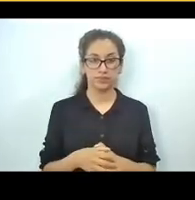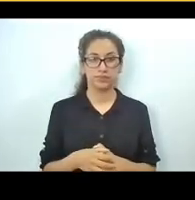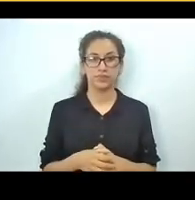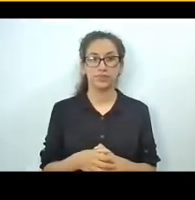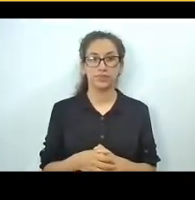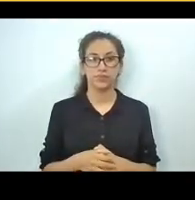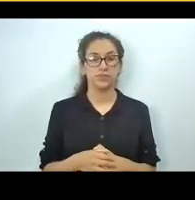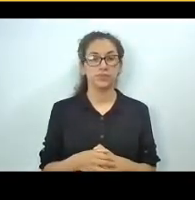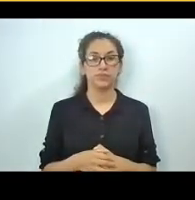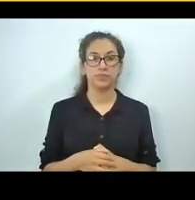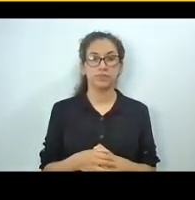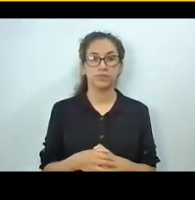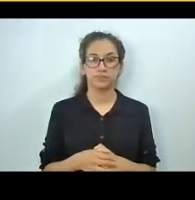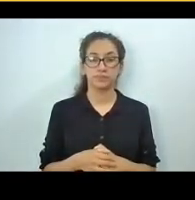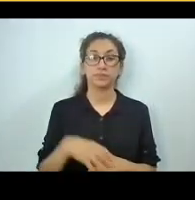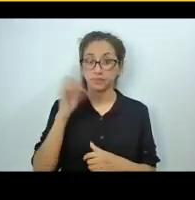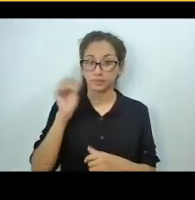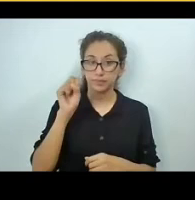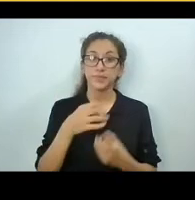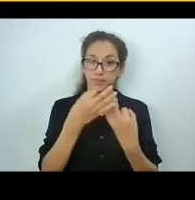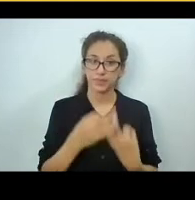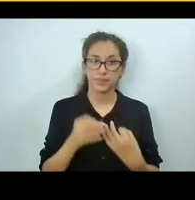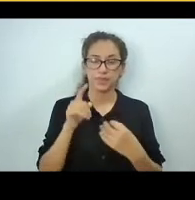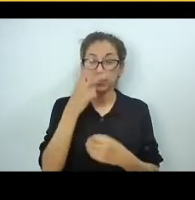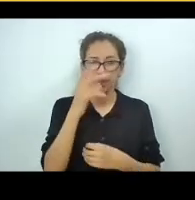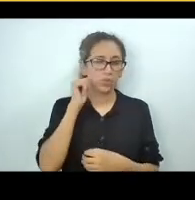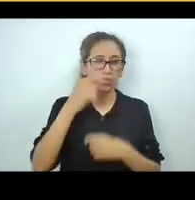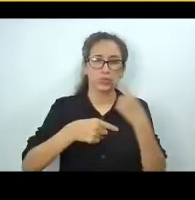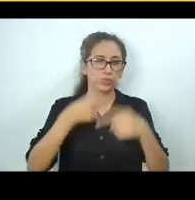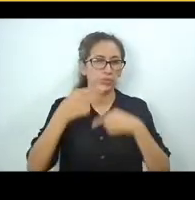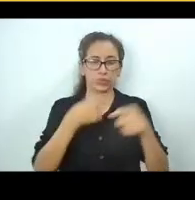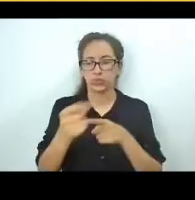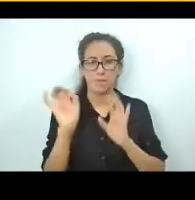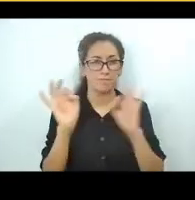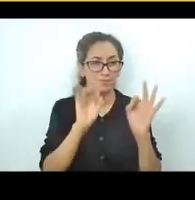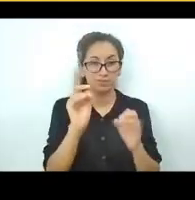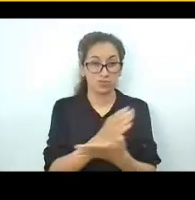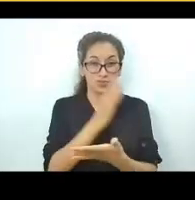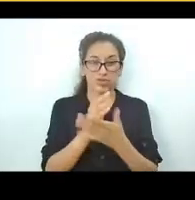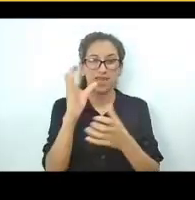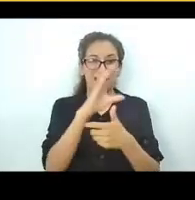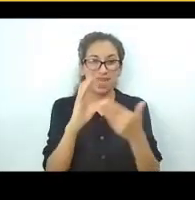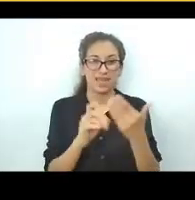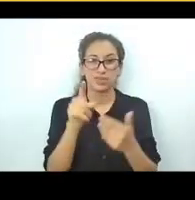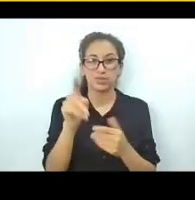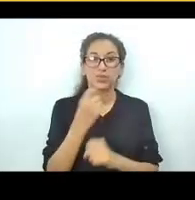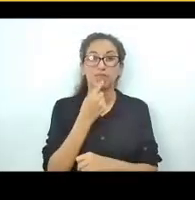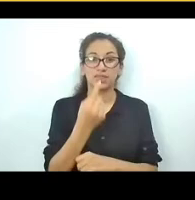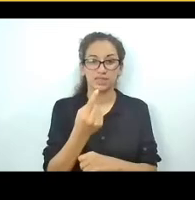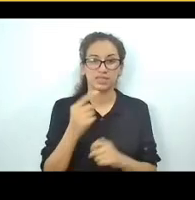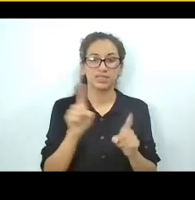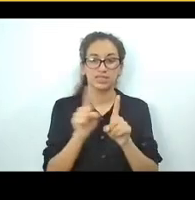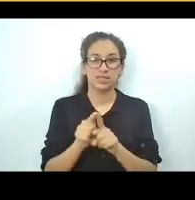indudablemente es algo que vemos a diario, ¿no? O sea, las características que tú has mencionado se presentan en